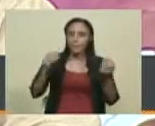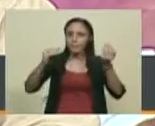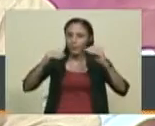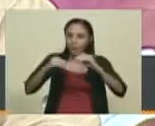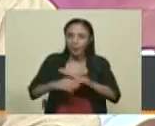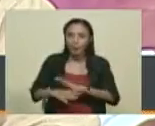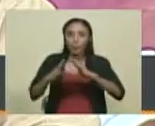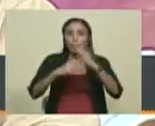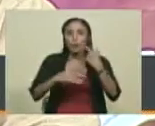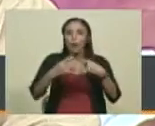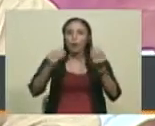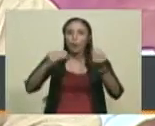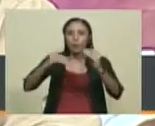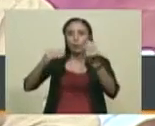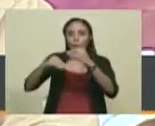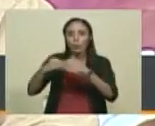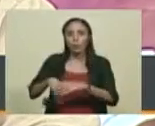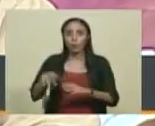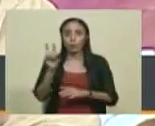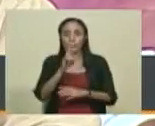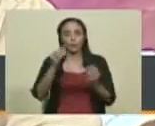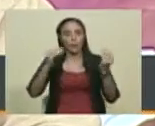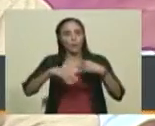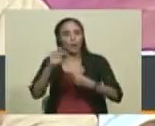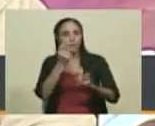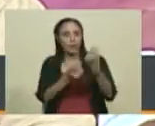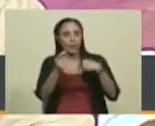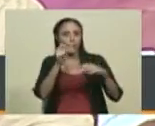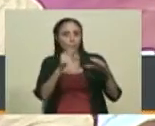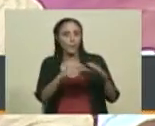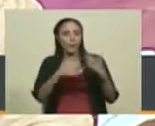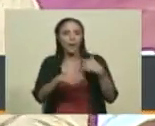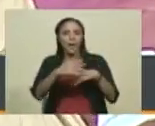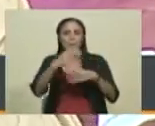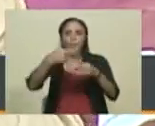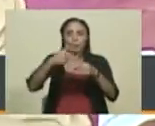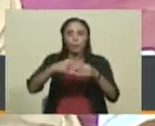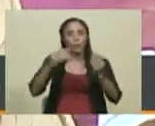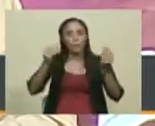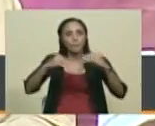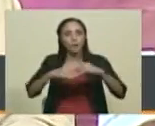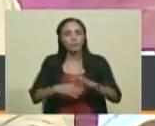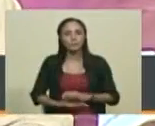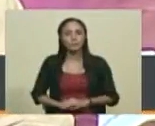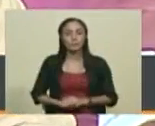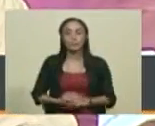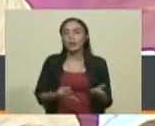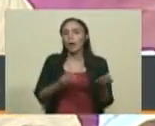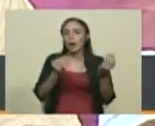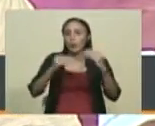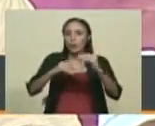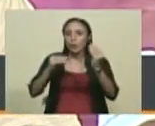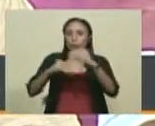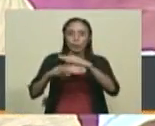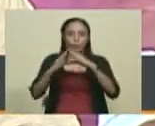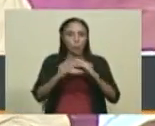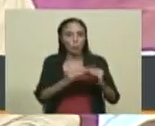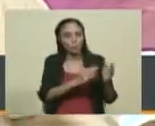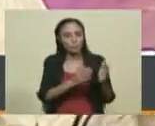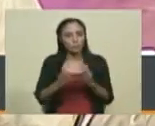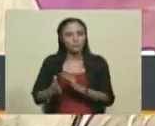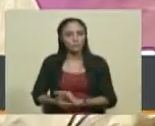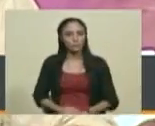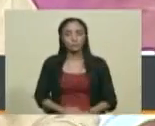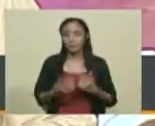los negocios con Venezuela, las inversiones, el suministro petrolero, las alianzas de las refinerías.